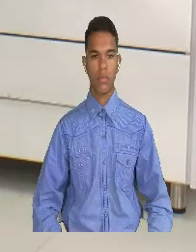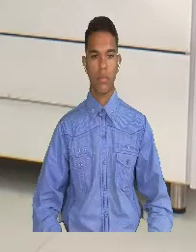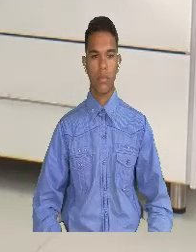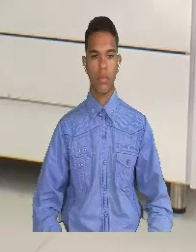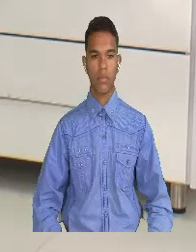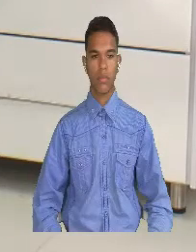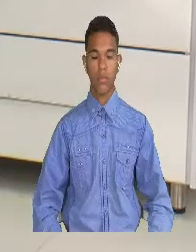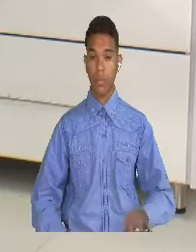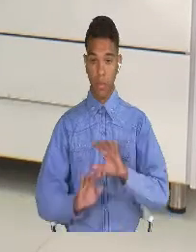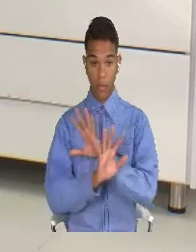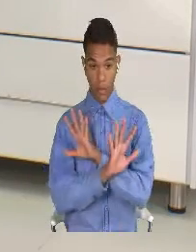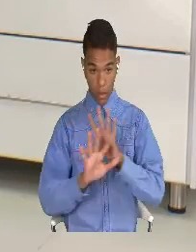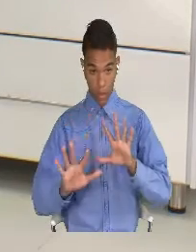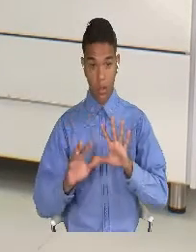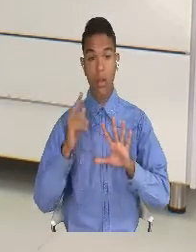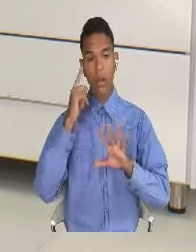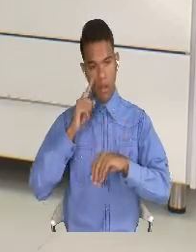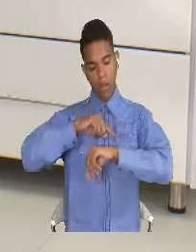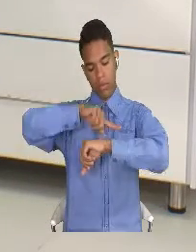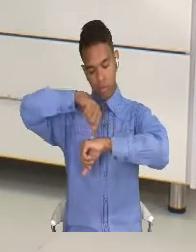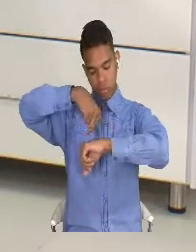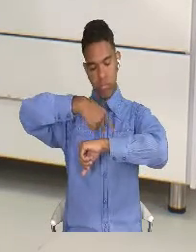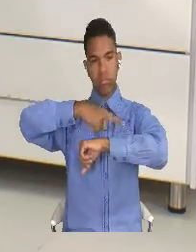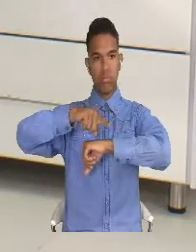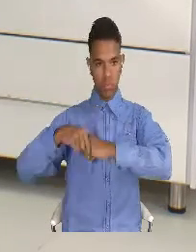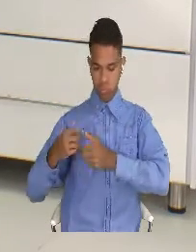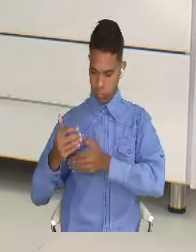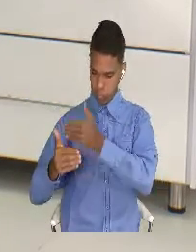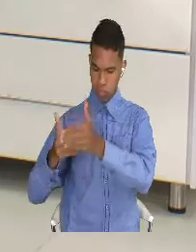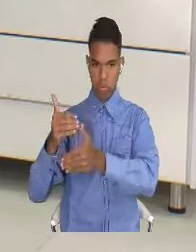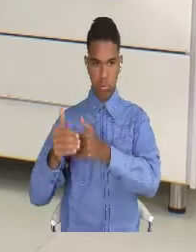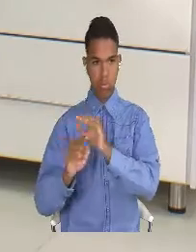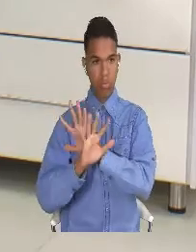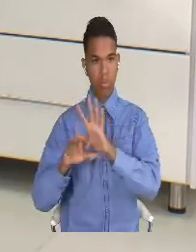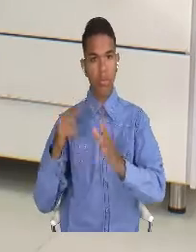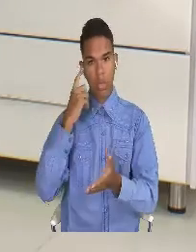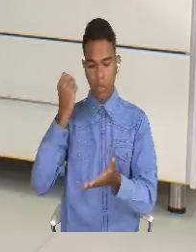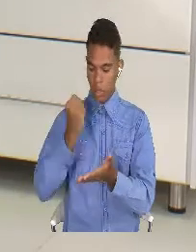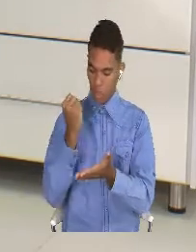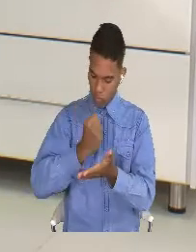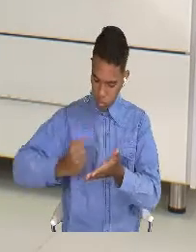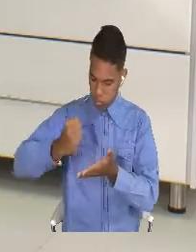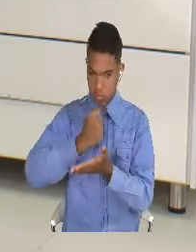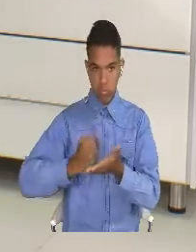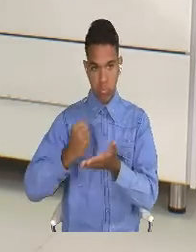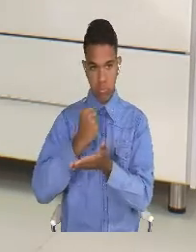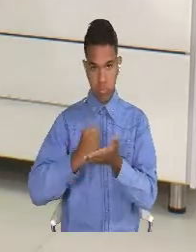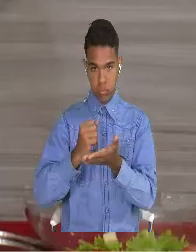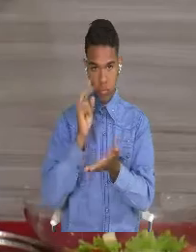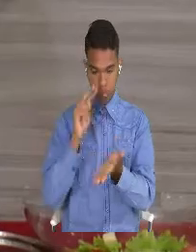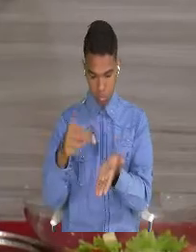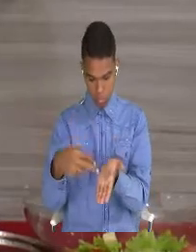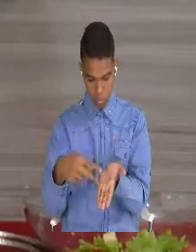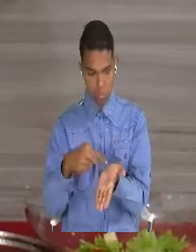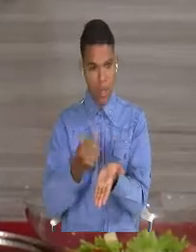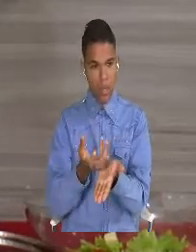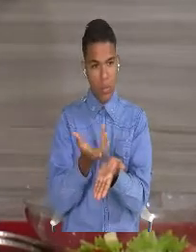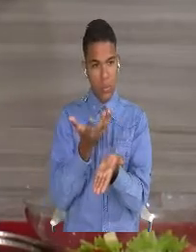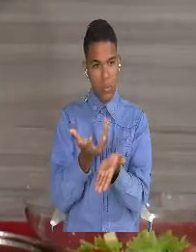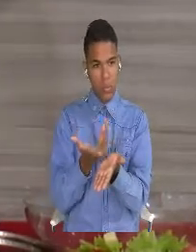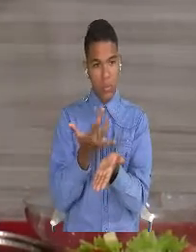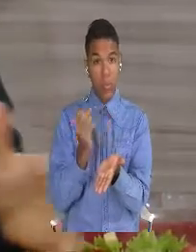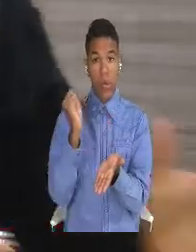Bueno, ya estamos acá un poco más adelantado en nuestro proceso. Ya tengo nuestra salsa, como pueden ver. Yo creo que pueden ver que el vapor de nuestra salsa ya está saliendo